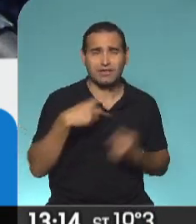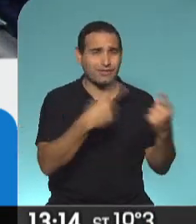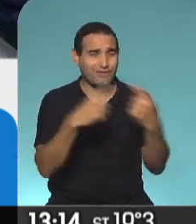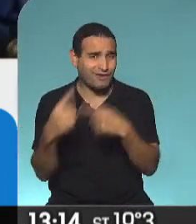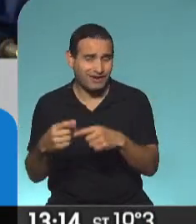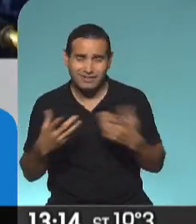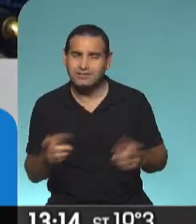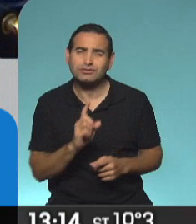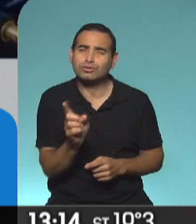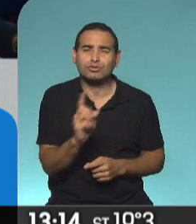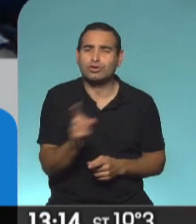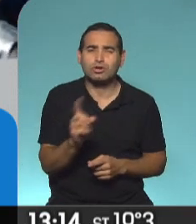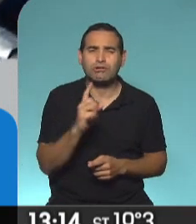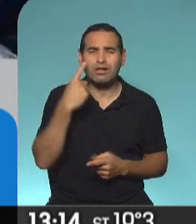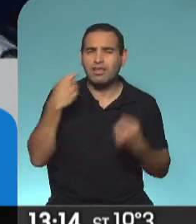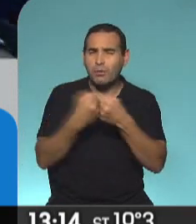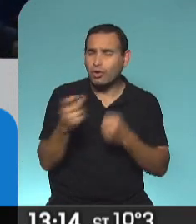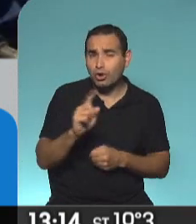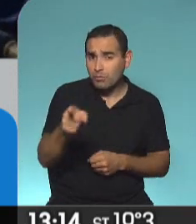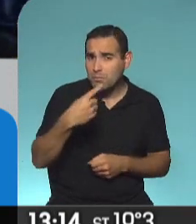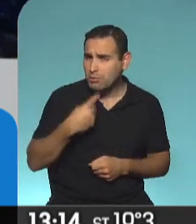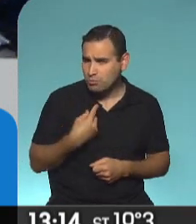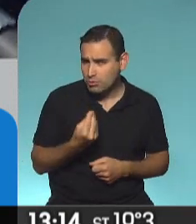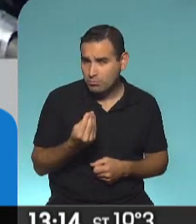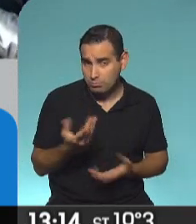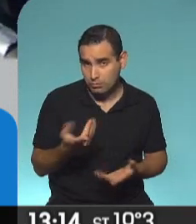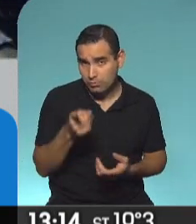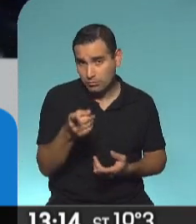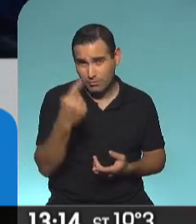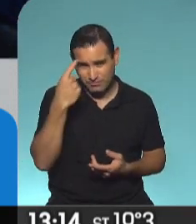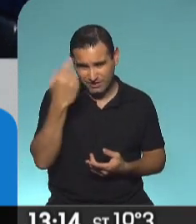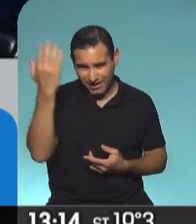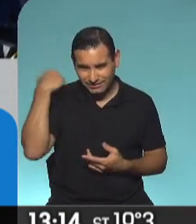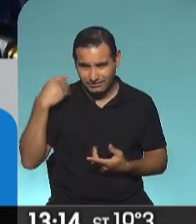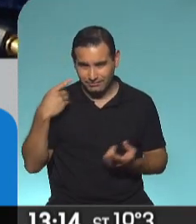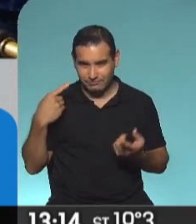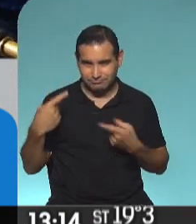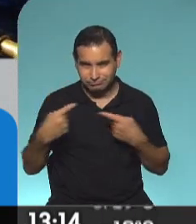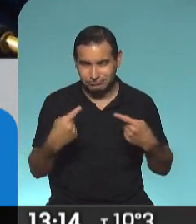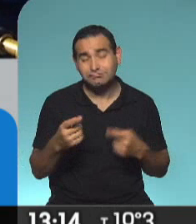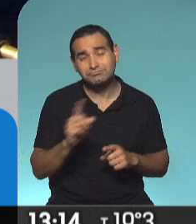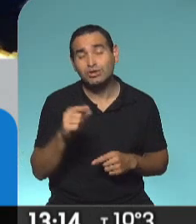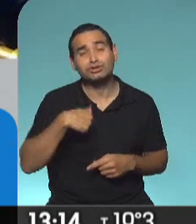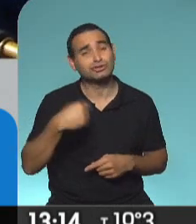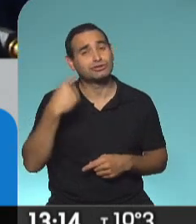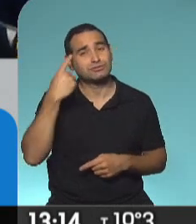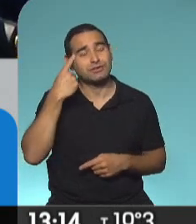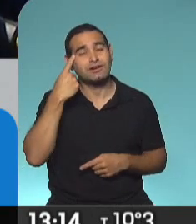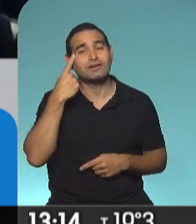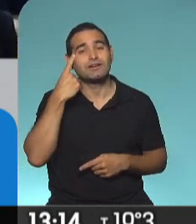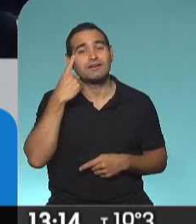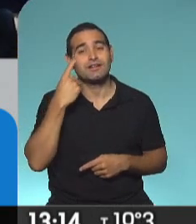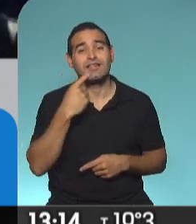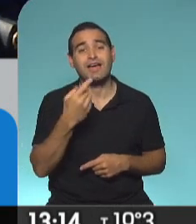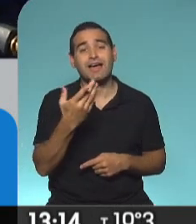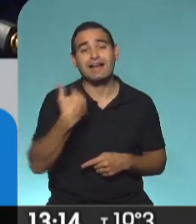Son diferentes. No es que no coincido. Si usted me lo pregunta por la maratón del otro día, yo creo que la Argentina ha